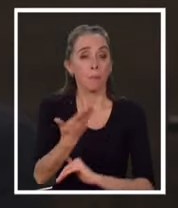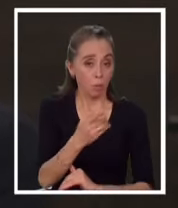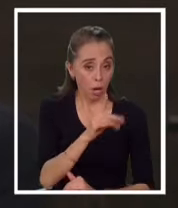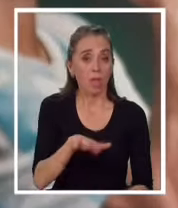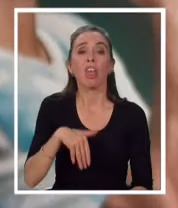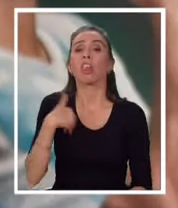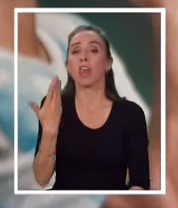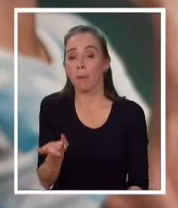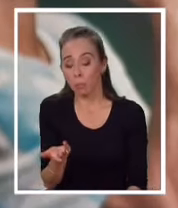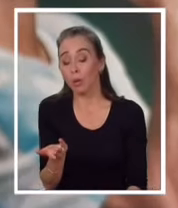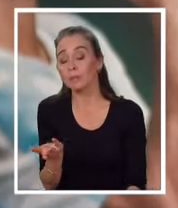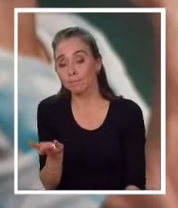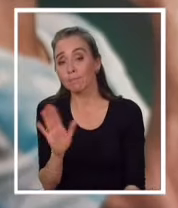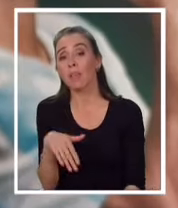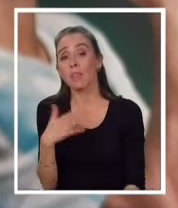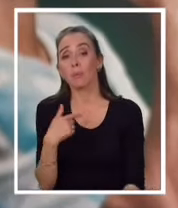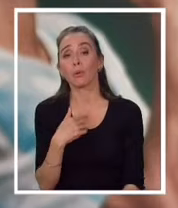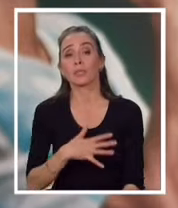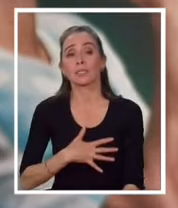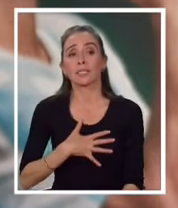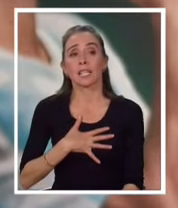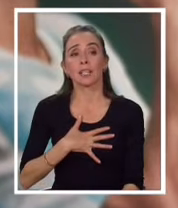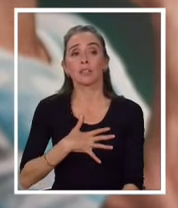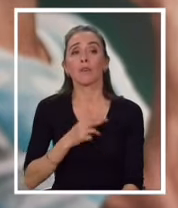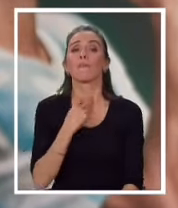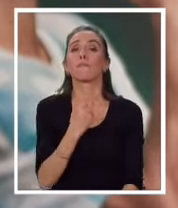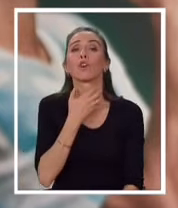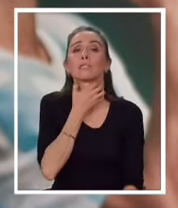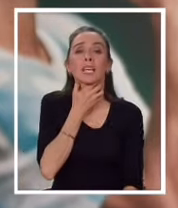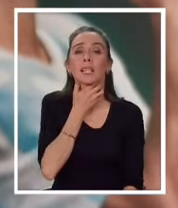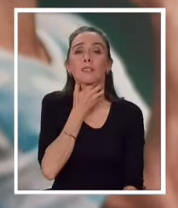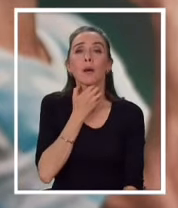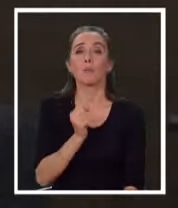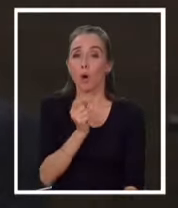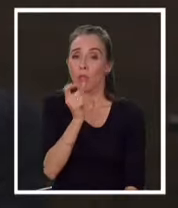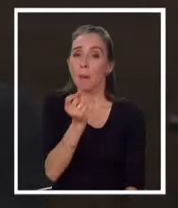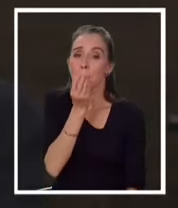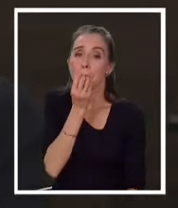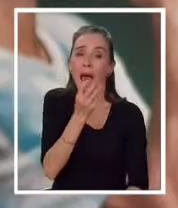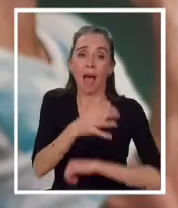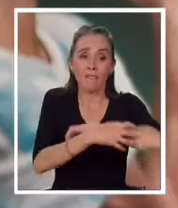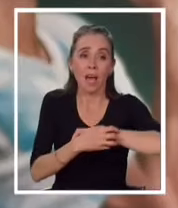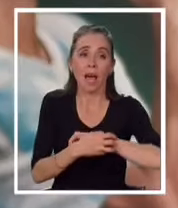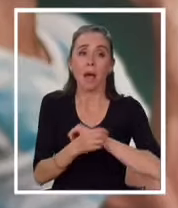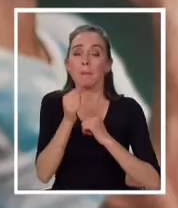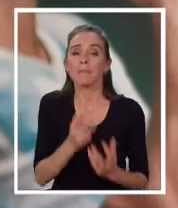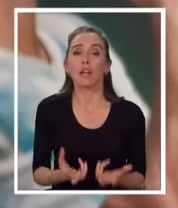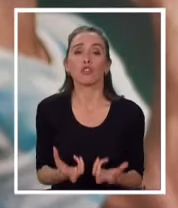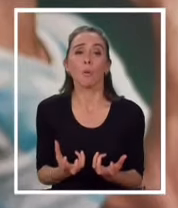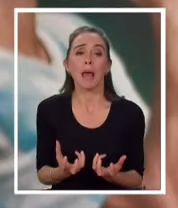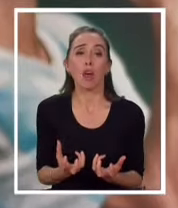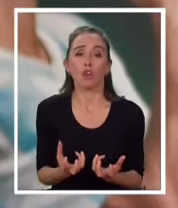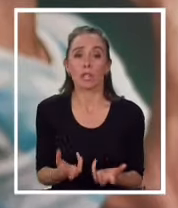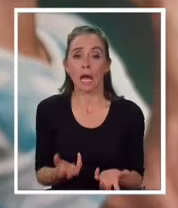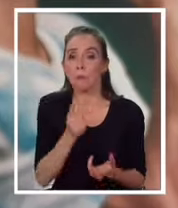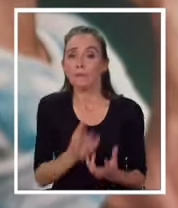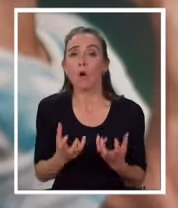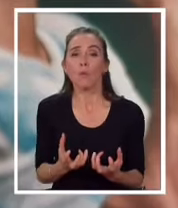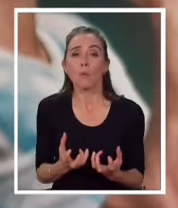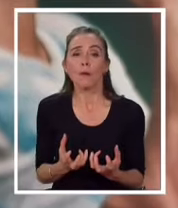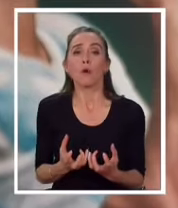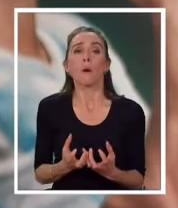Después. Después. Siento que por ahí me faltaron, puedo decir una mala palabra. Lo que tú quieras. Pelotas. Pelotas